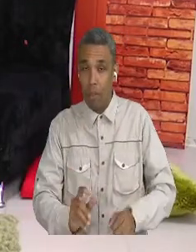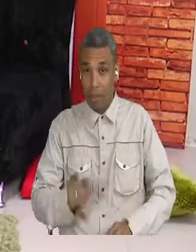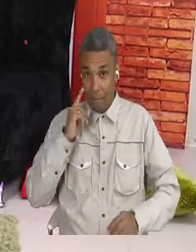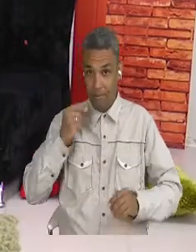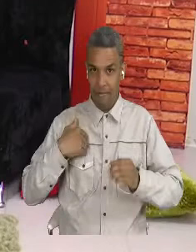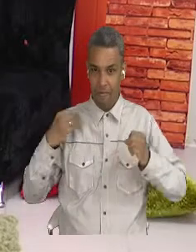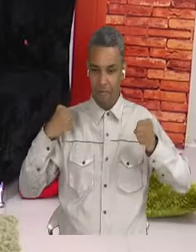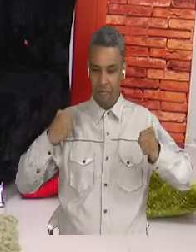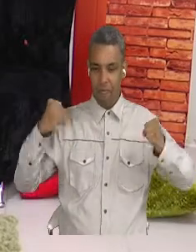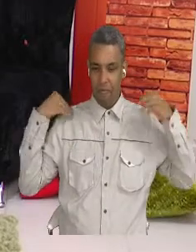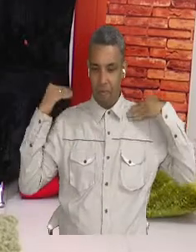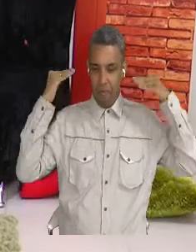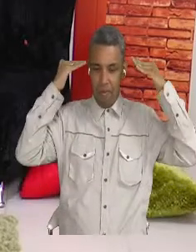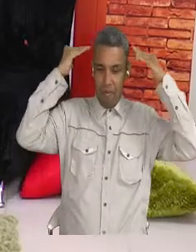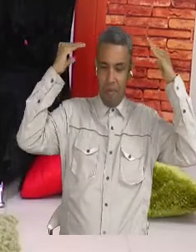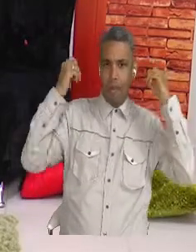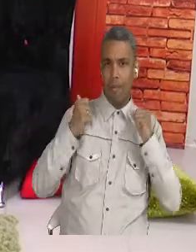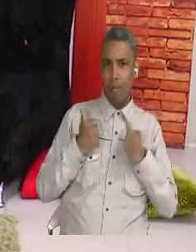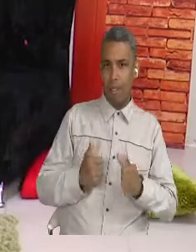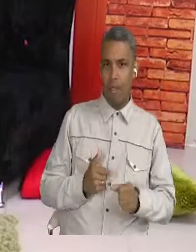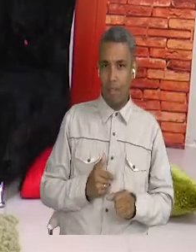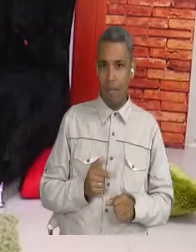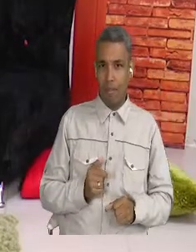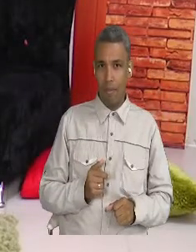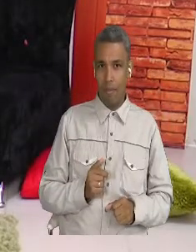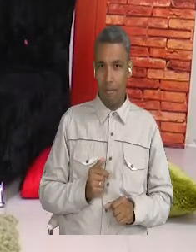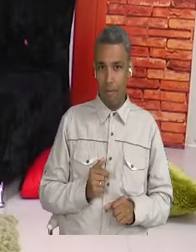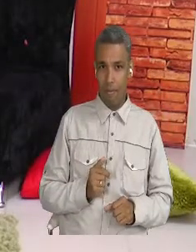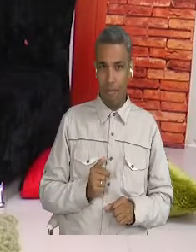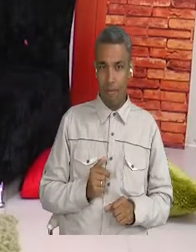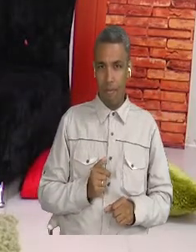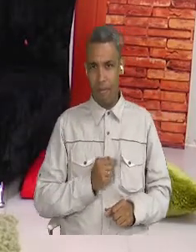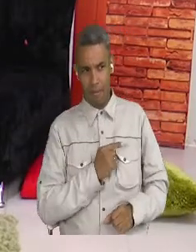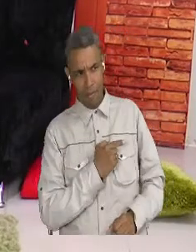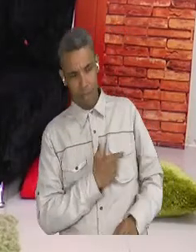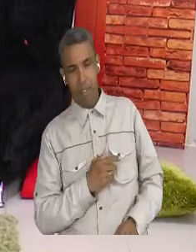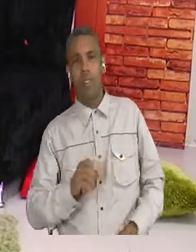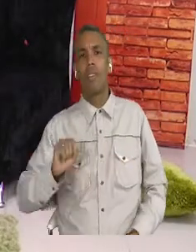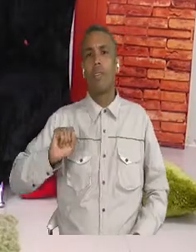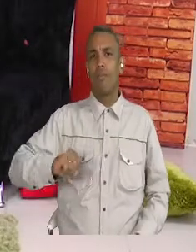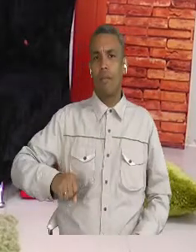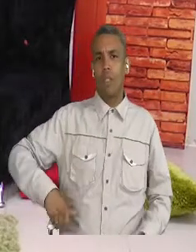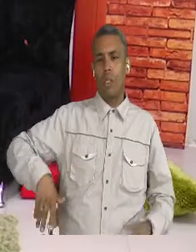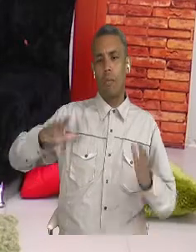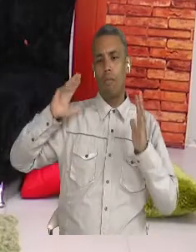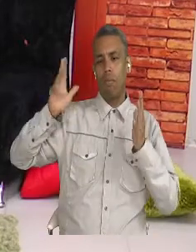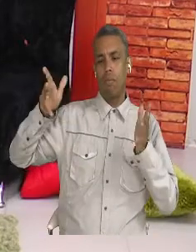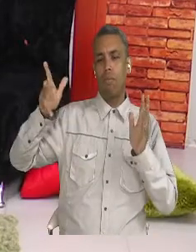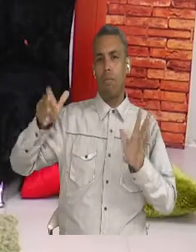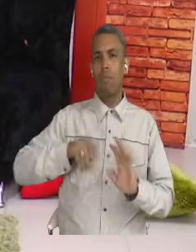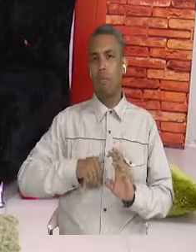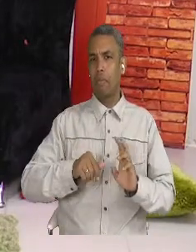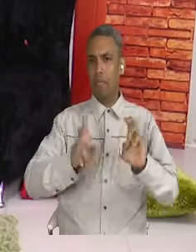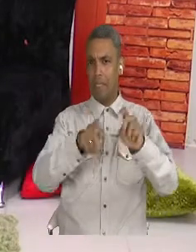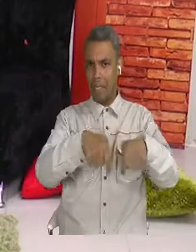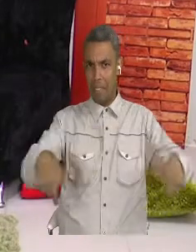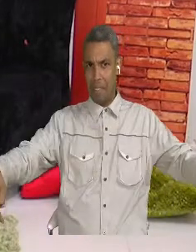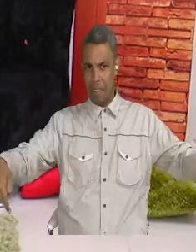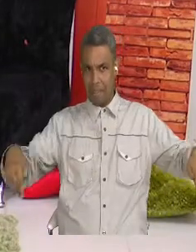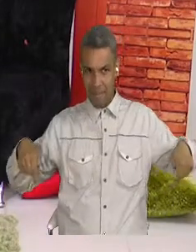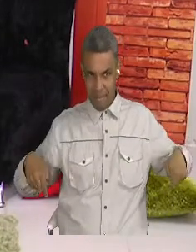Andrés? Sí, claro que sí. Prácticamente nos capacitamos y tratamos de capacitar a la gente para que día a día